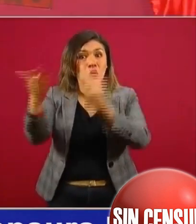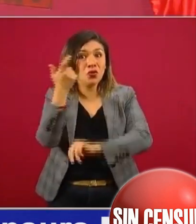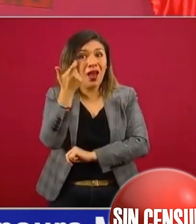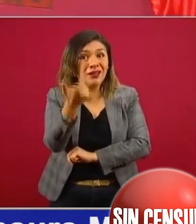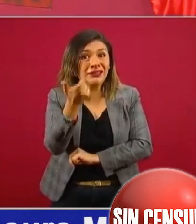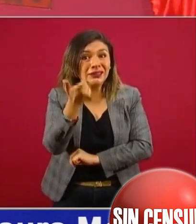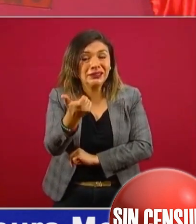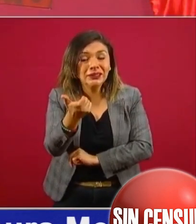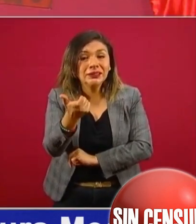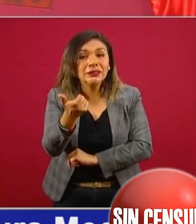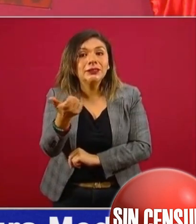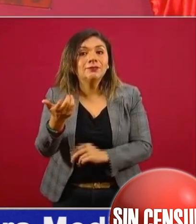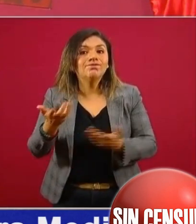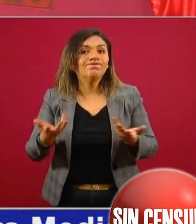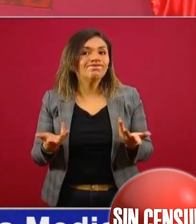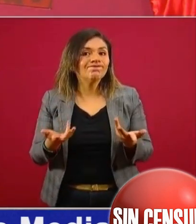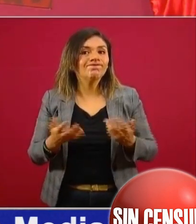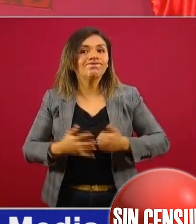pues se